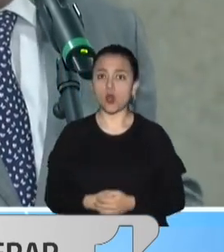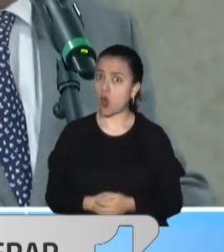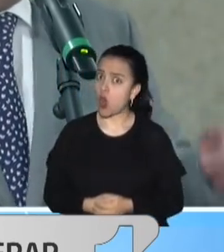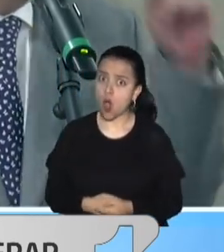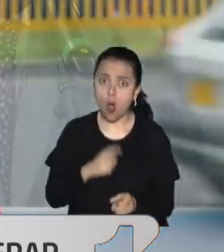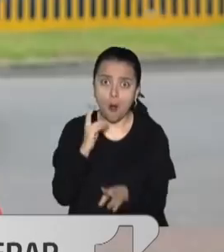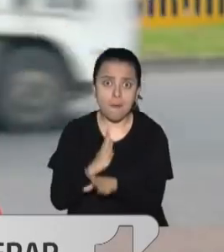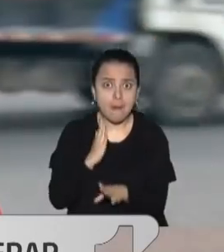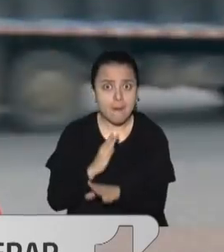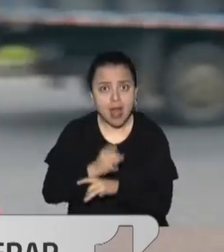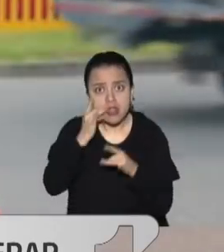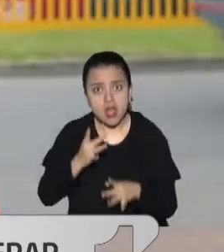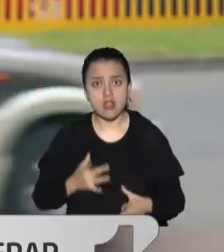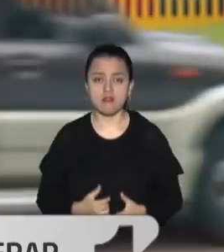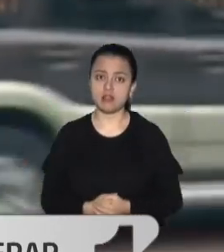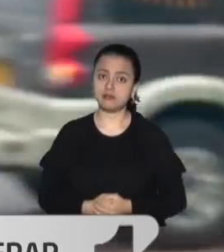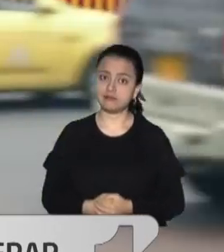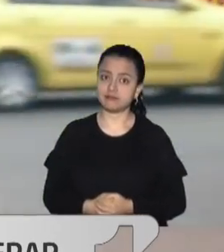problema menor.